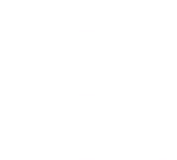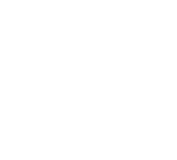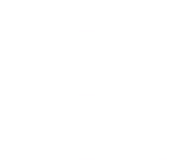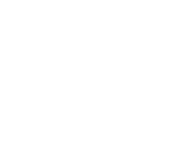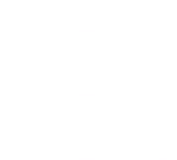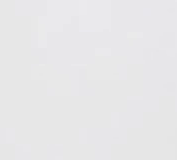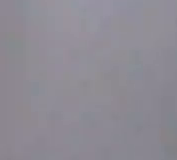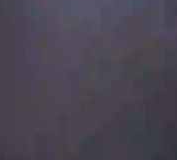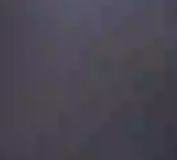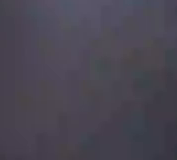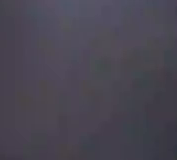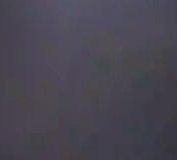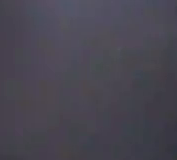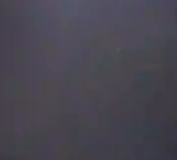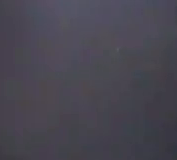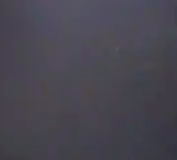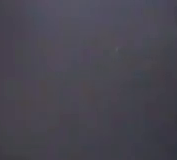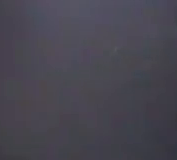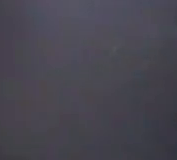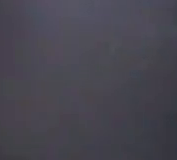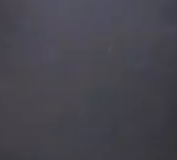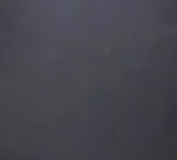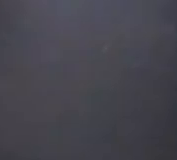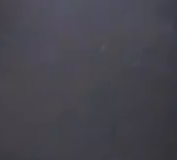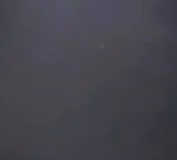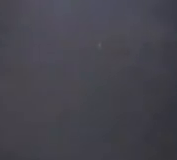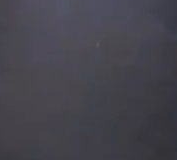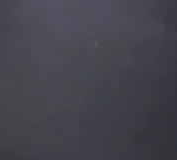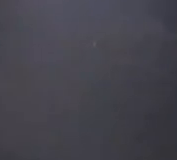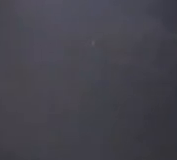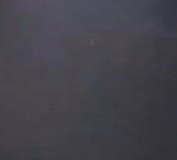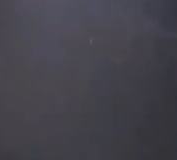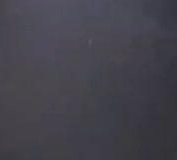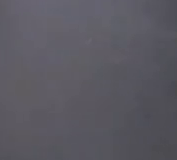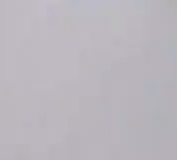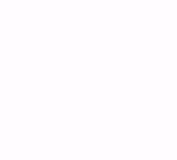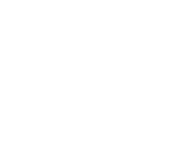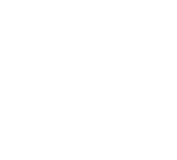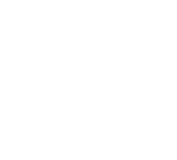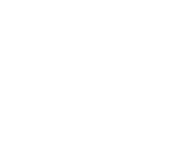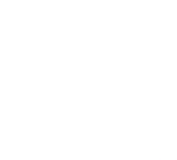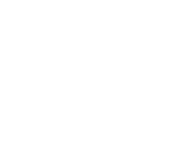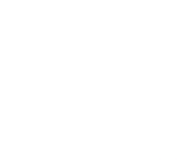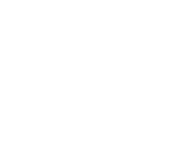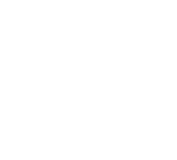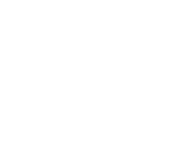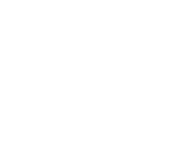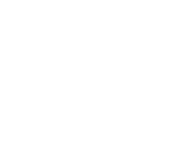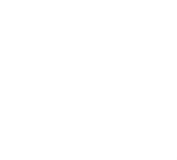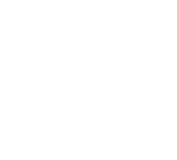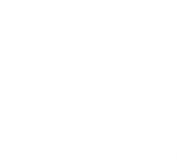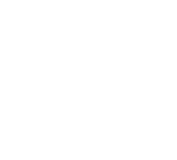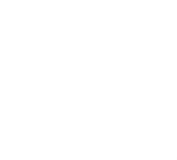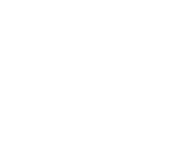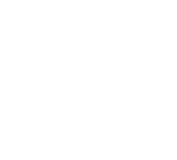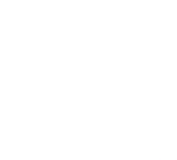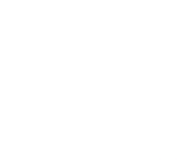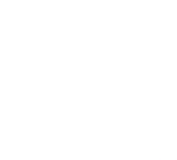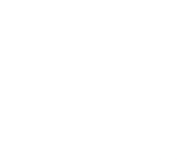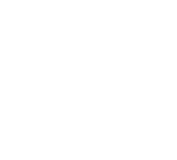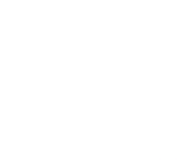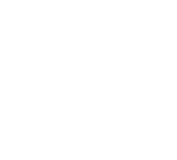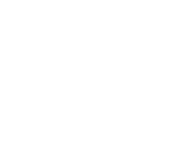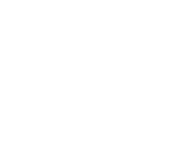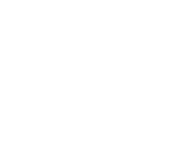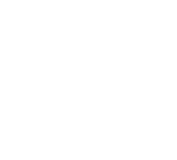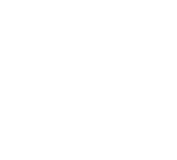va a terminar costando la misma pregunta es la misma pregunta escoja por favor una imagen y saldrá la pregunta perdón ya no a los 30 segundos en el parque